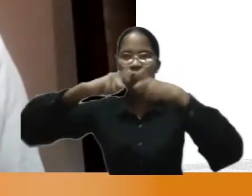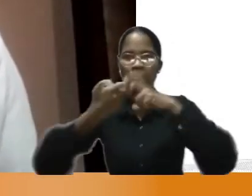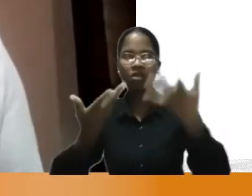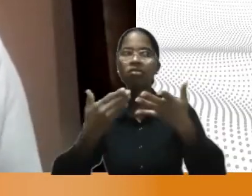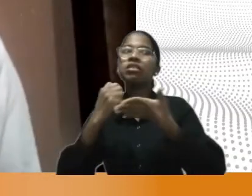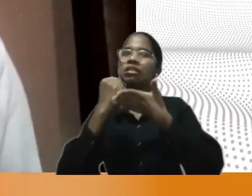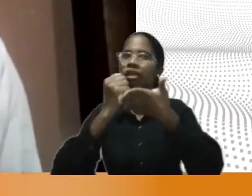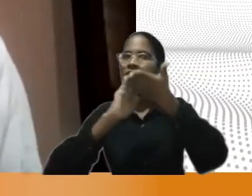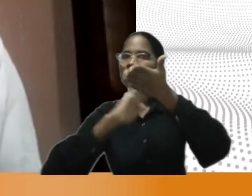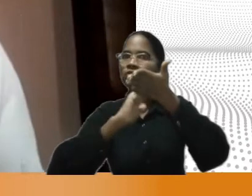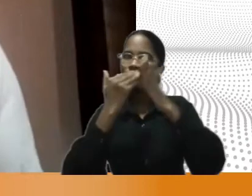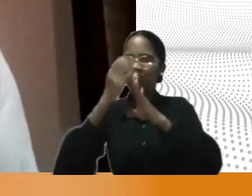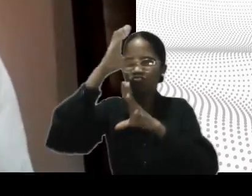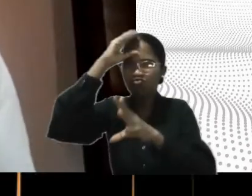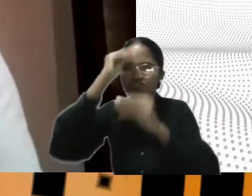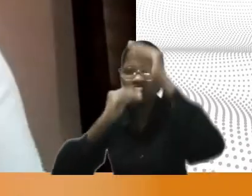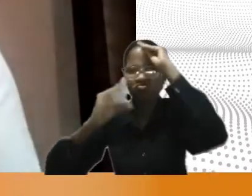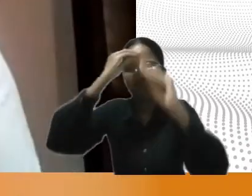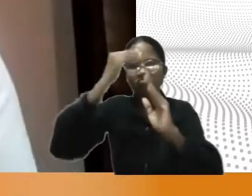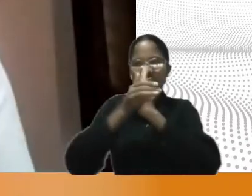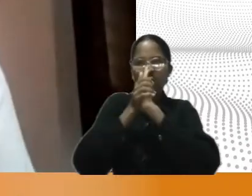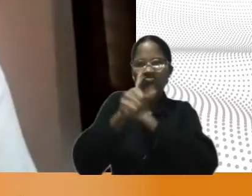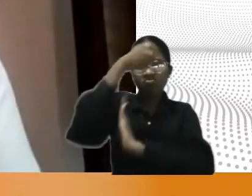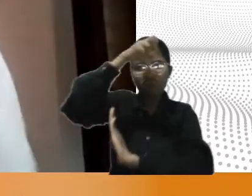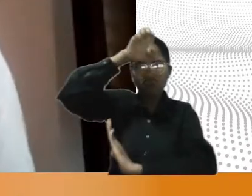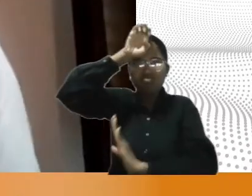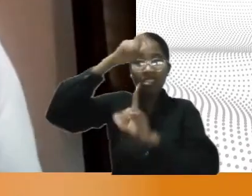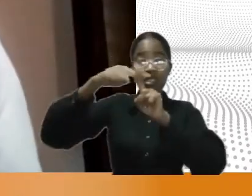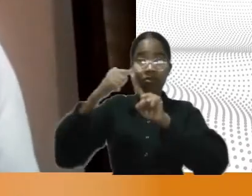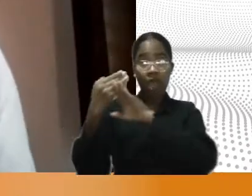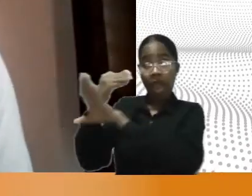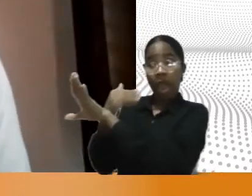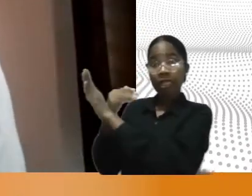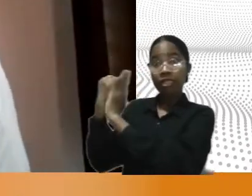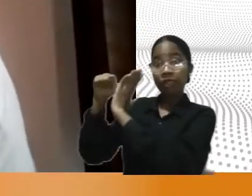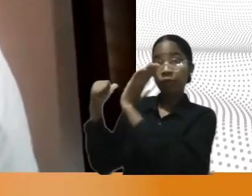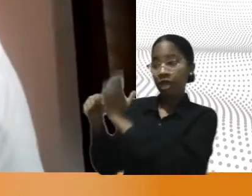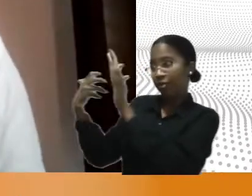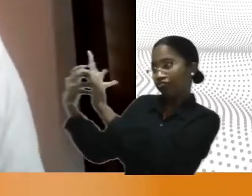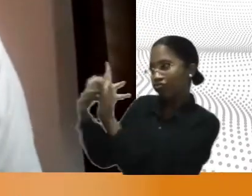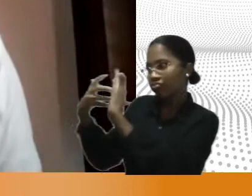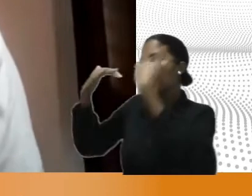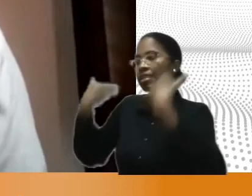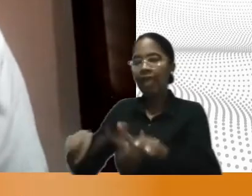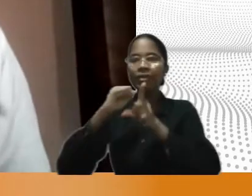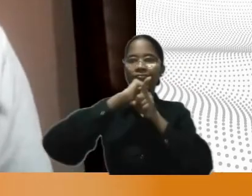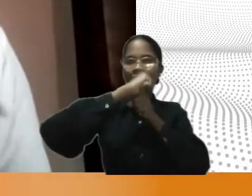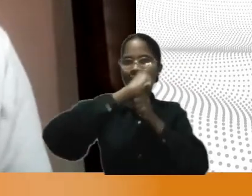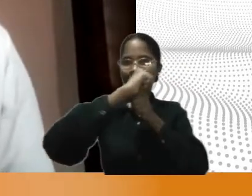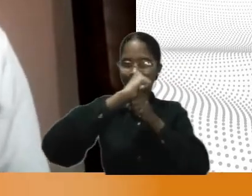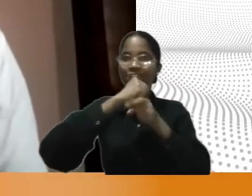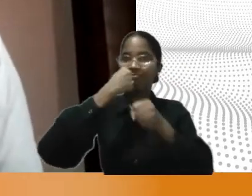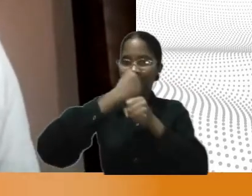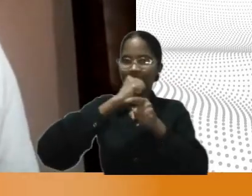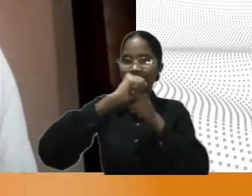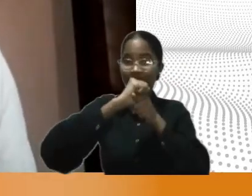productivo, adquirir conocimientos, habilidades, destrezas pertinentes a las competencias del programa de formación. Para